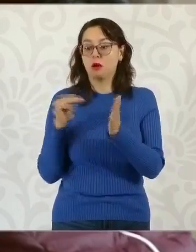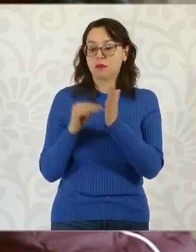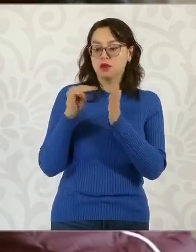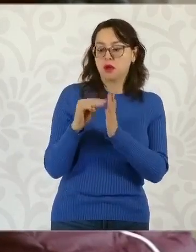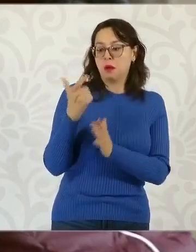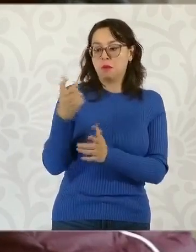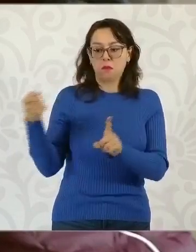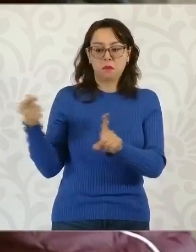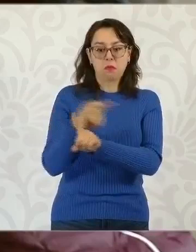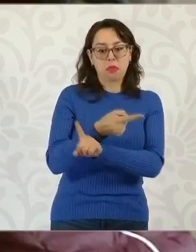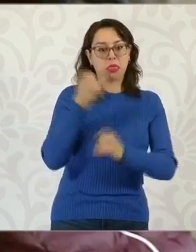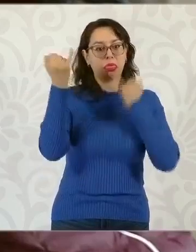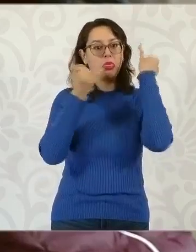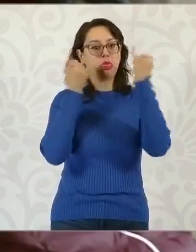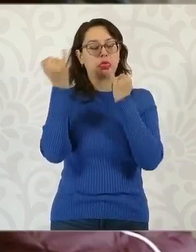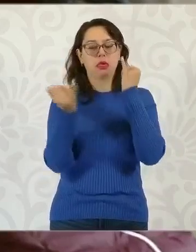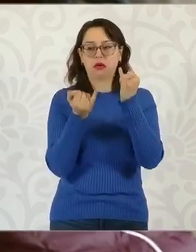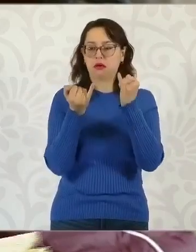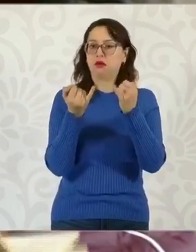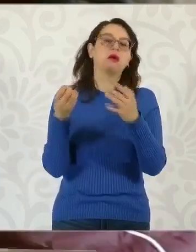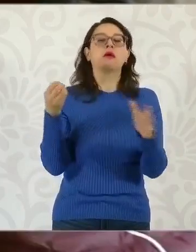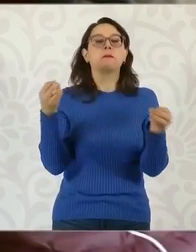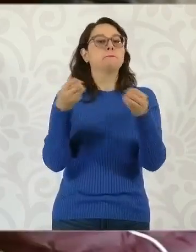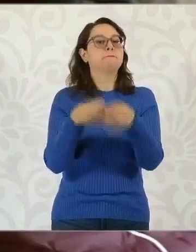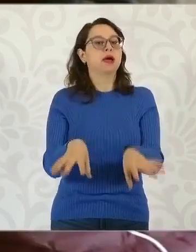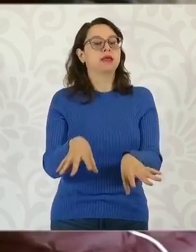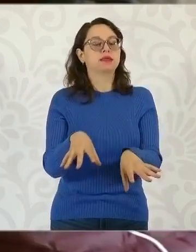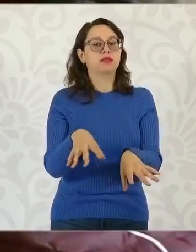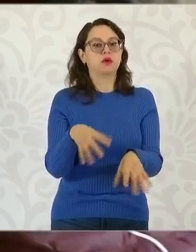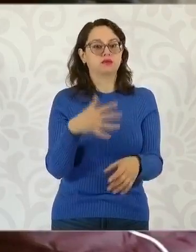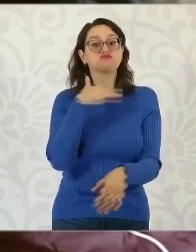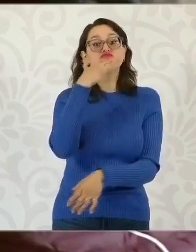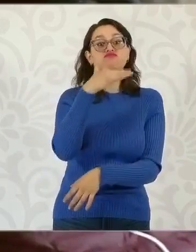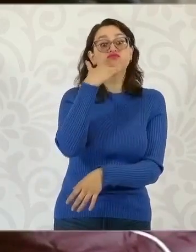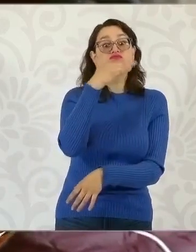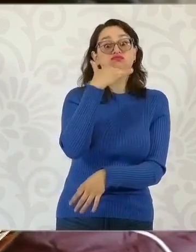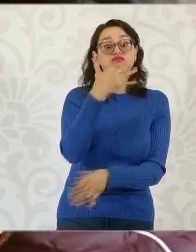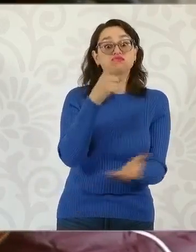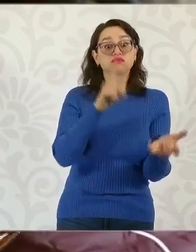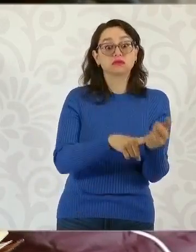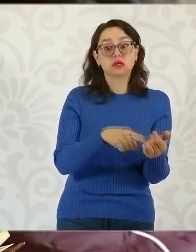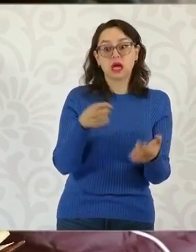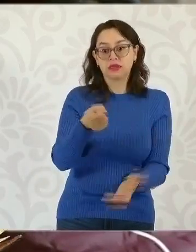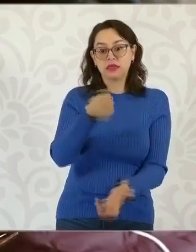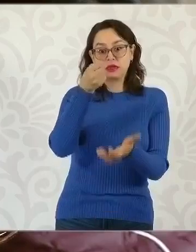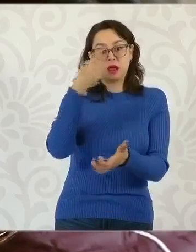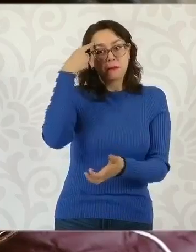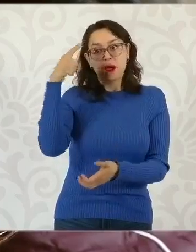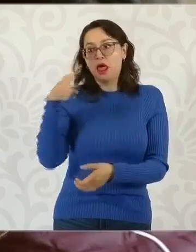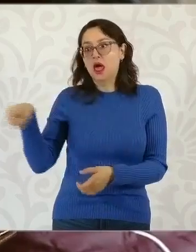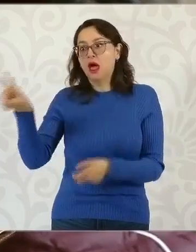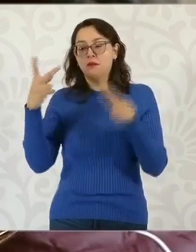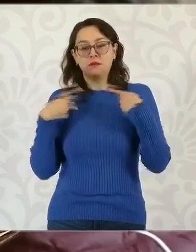a especulación financiera en vez de destinarlos a atender la salud de las personas más